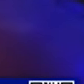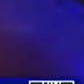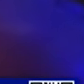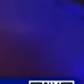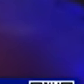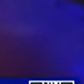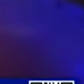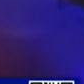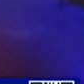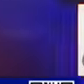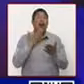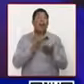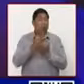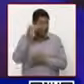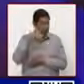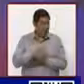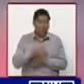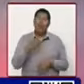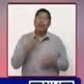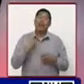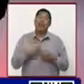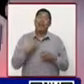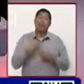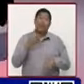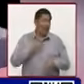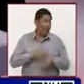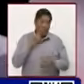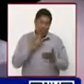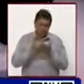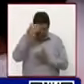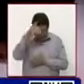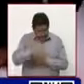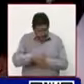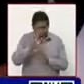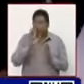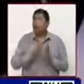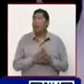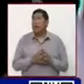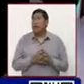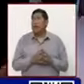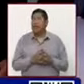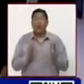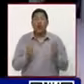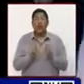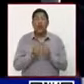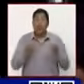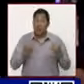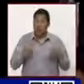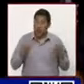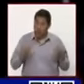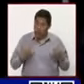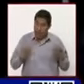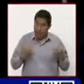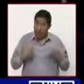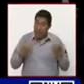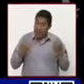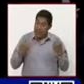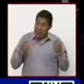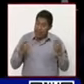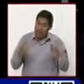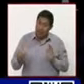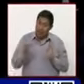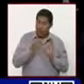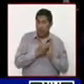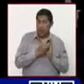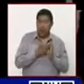No, qué difícil. Digo, difícil en estos tiempos, ¿cómo sí. están? Muy buenas noches. Especialmente con los jóvenes, tratar de